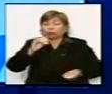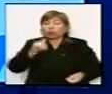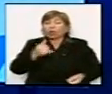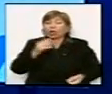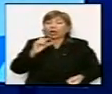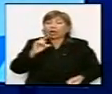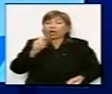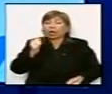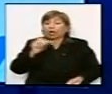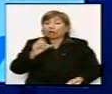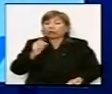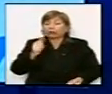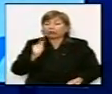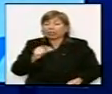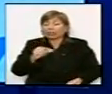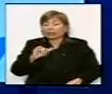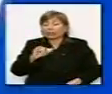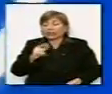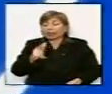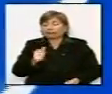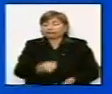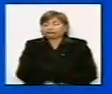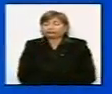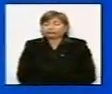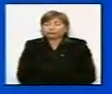del Águila. Veamos la nota.